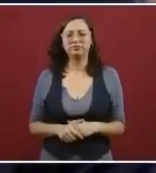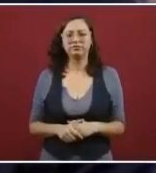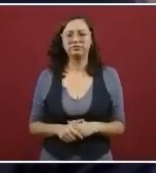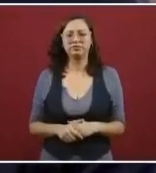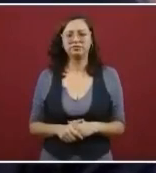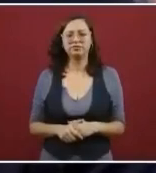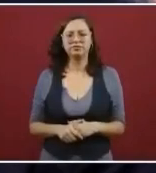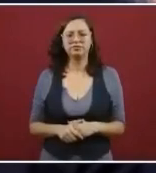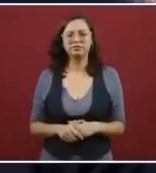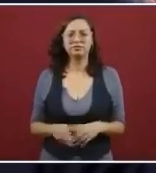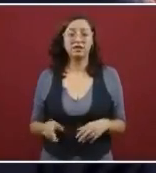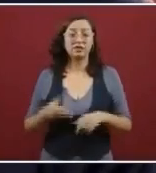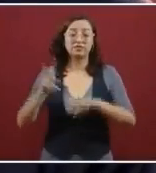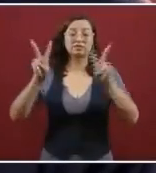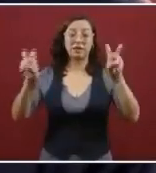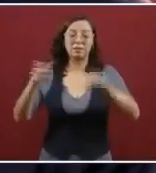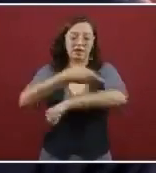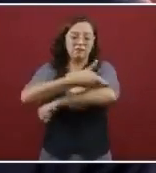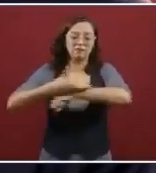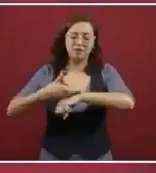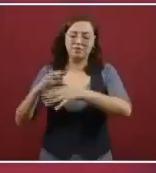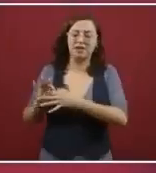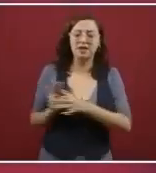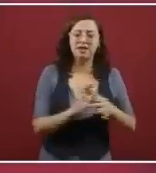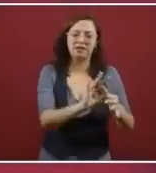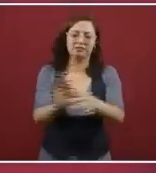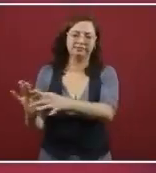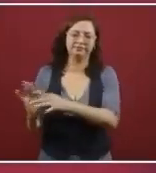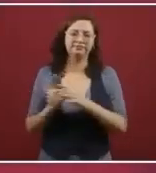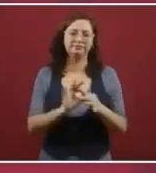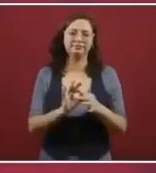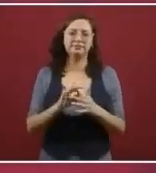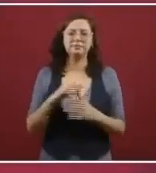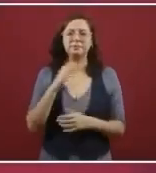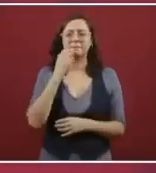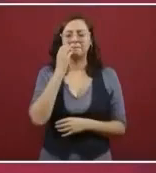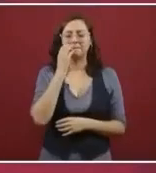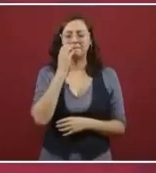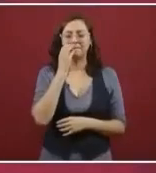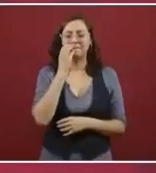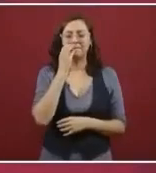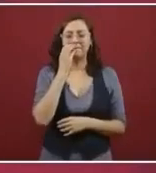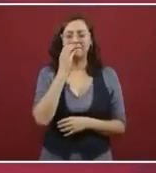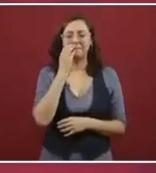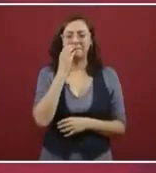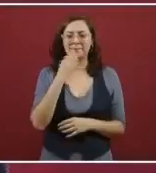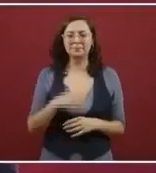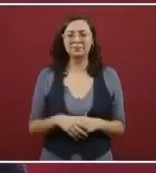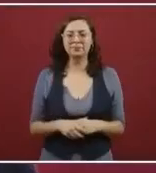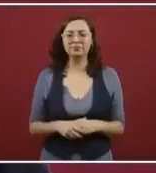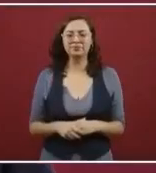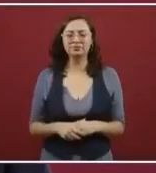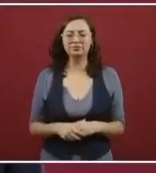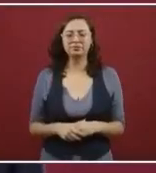la cohesión familiar, La familia